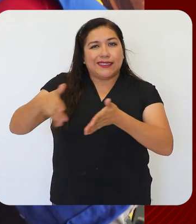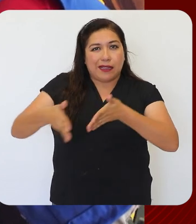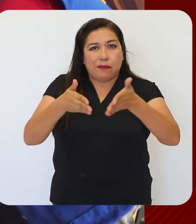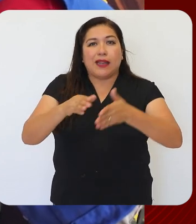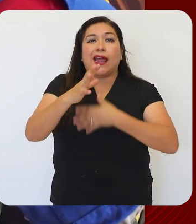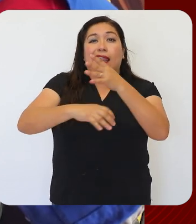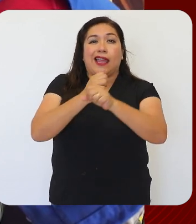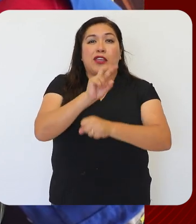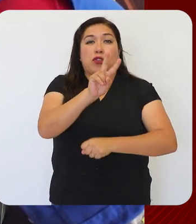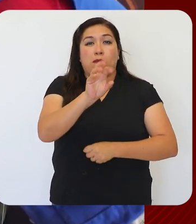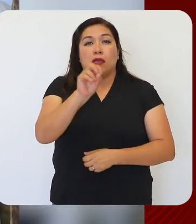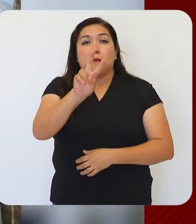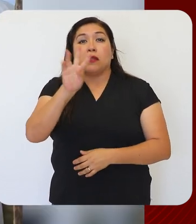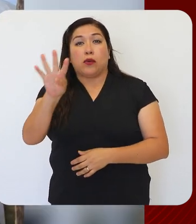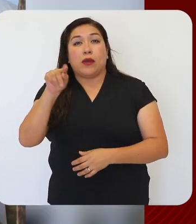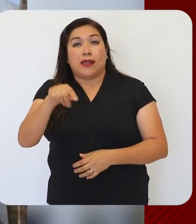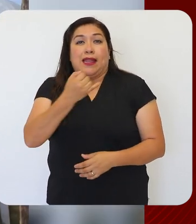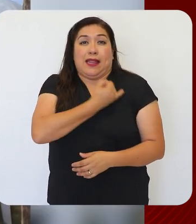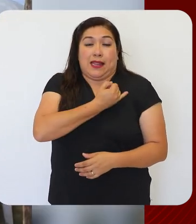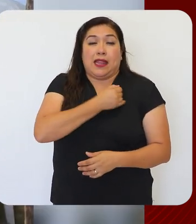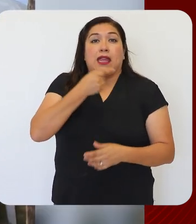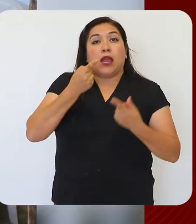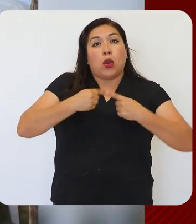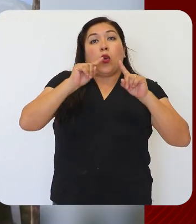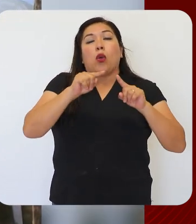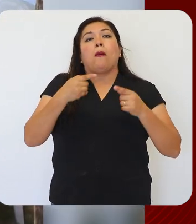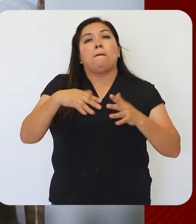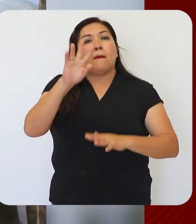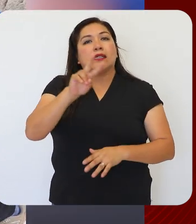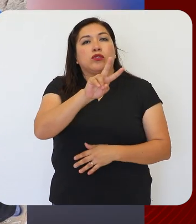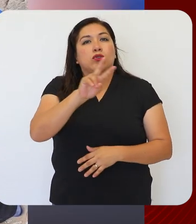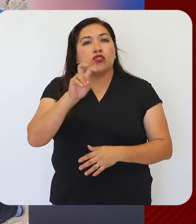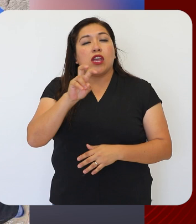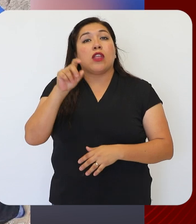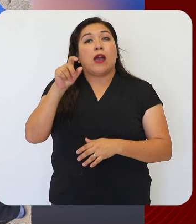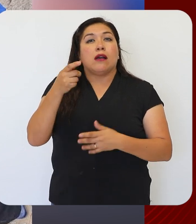peruana. De esta forma, solo en el 2024, la entidad ha logrado